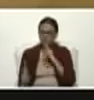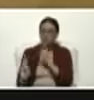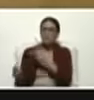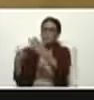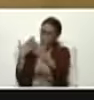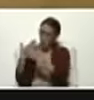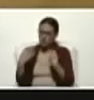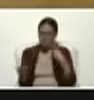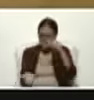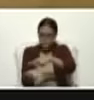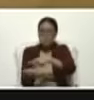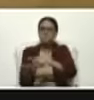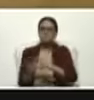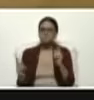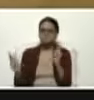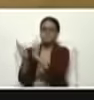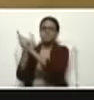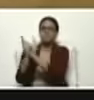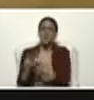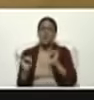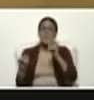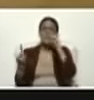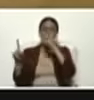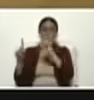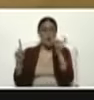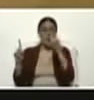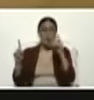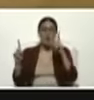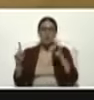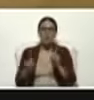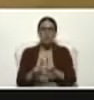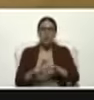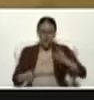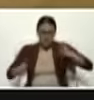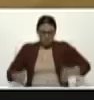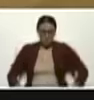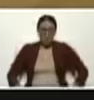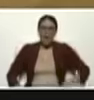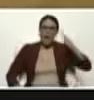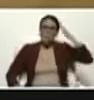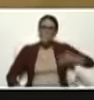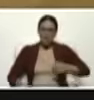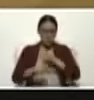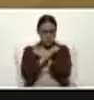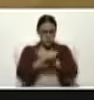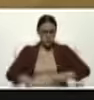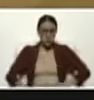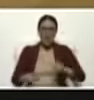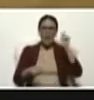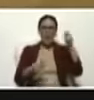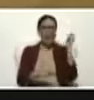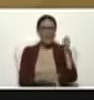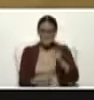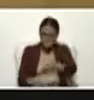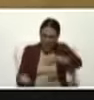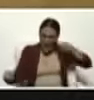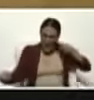Goliat. Y Goliat estaba con su armadura, su espada gigante, su jabalina.